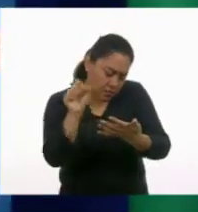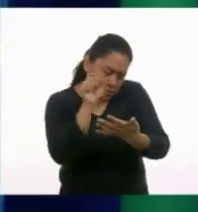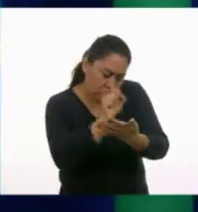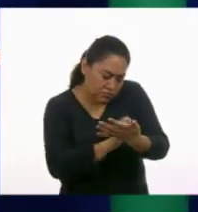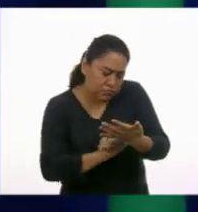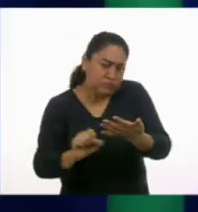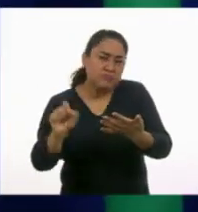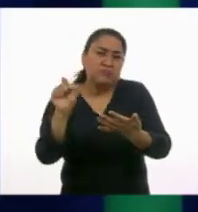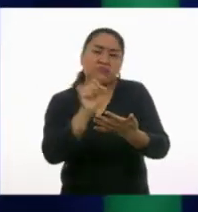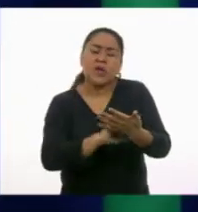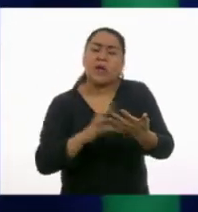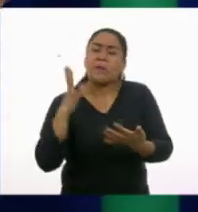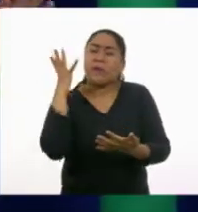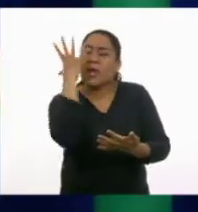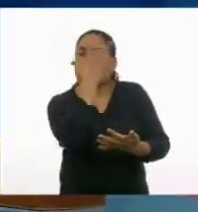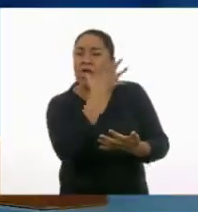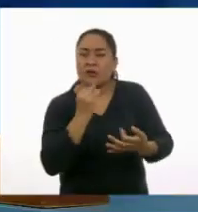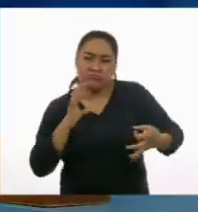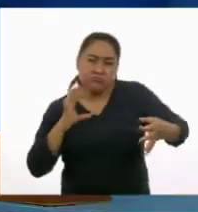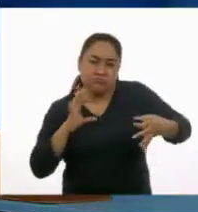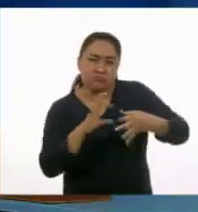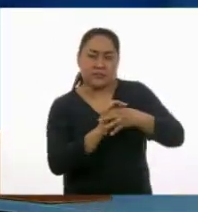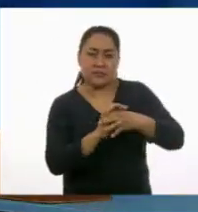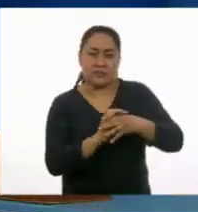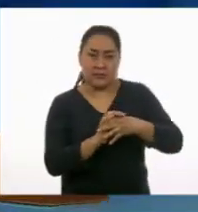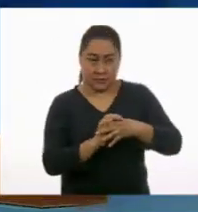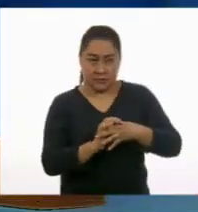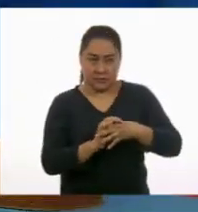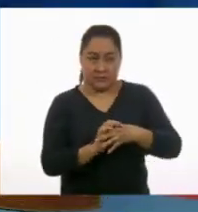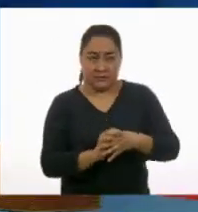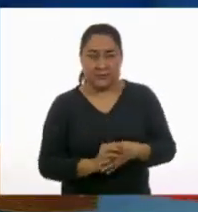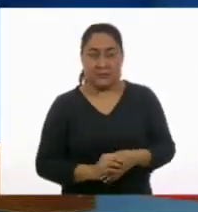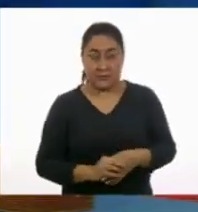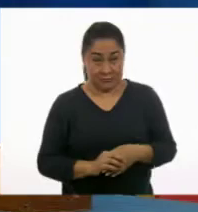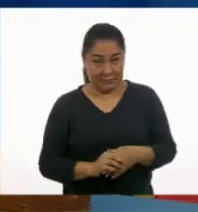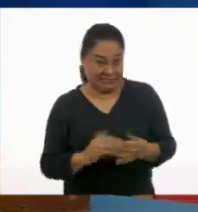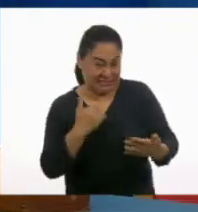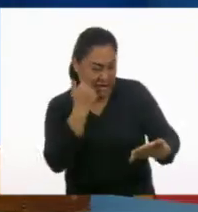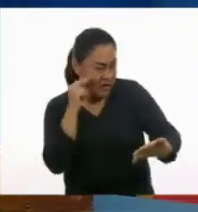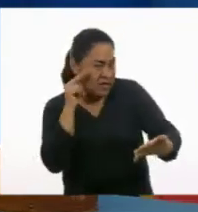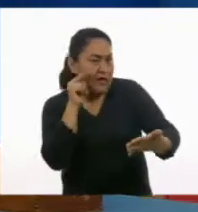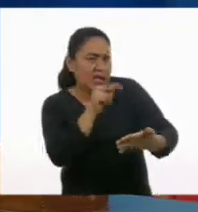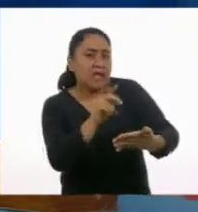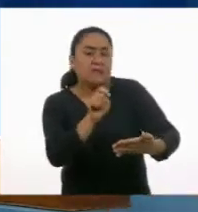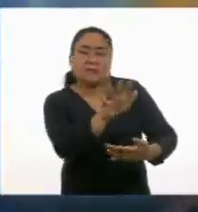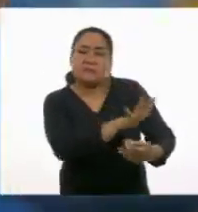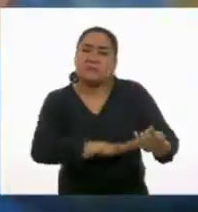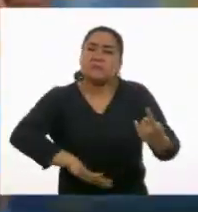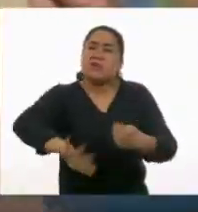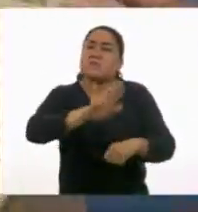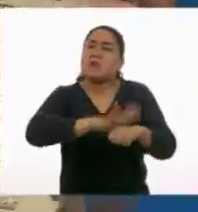lírica y belleza. Vámonos al territorio de la belleza y de la poesía. ¿Sí?